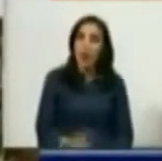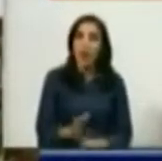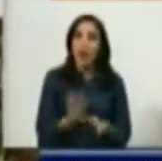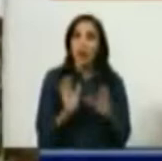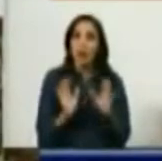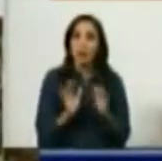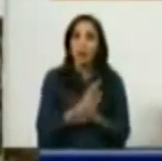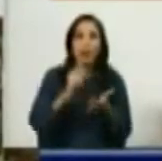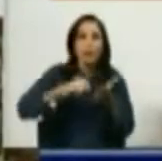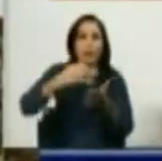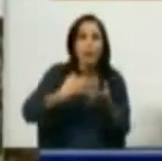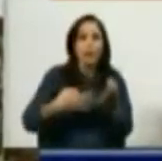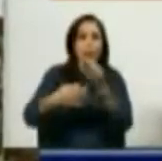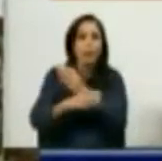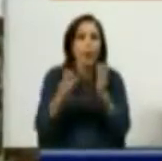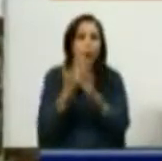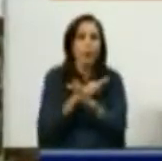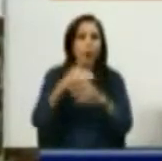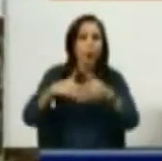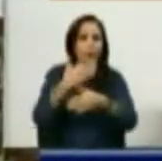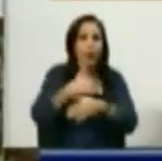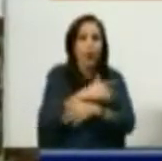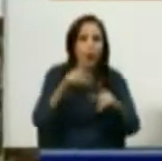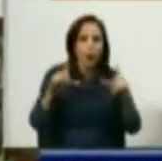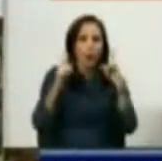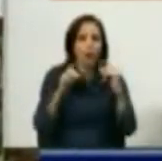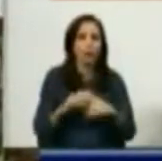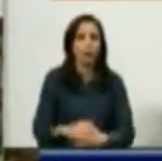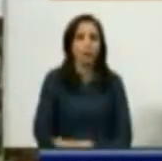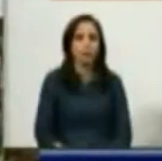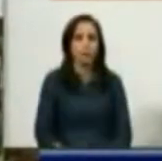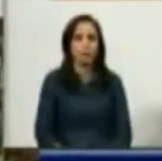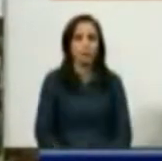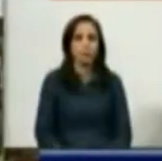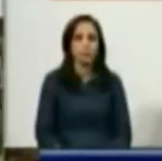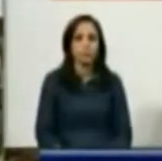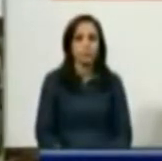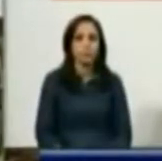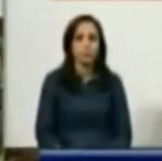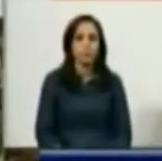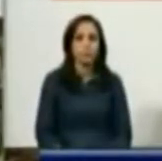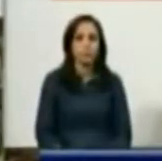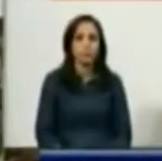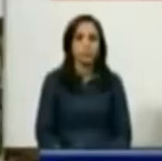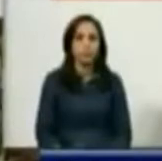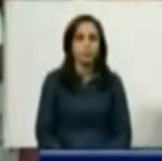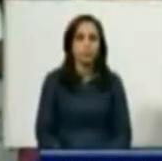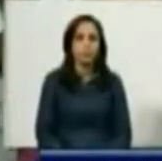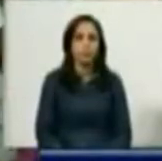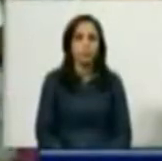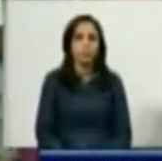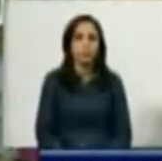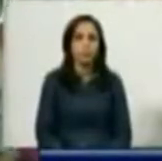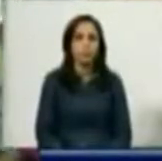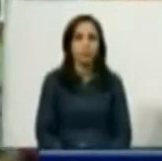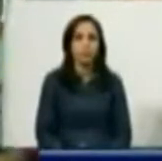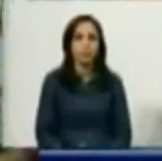para jugar con la guaire este año y Gregorio blanco está así a puntico de venir otra vez con la guaira mira